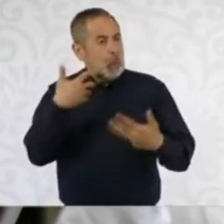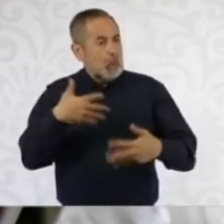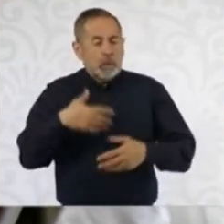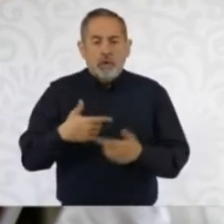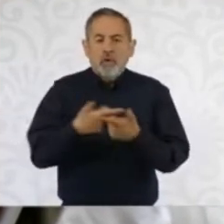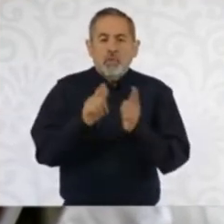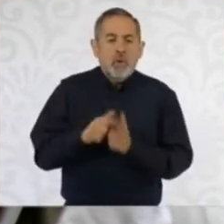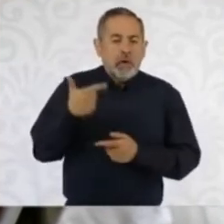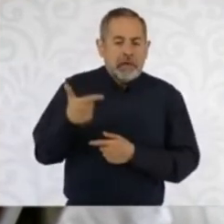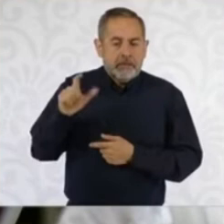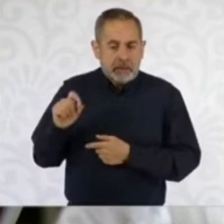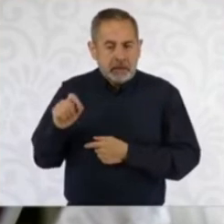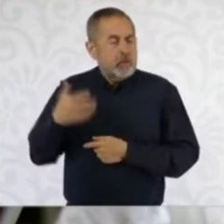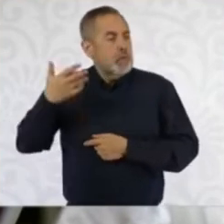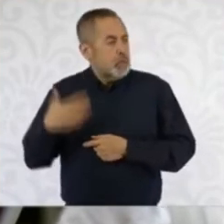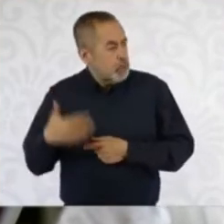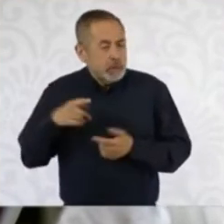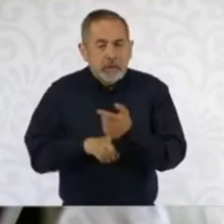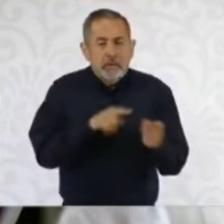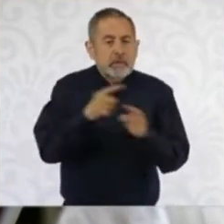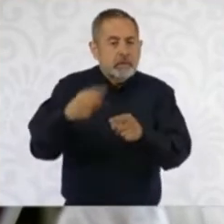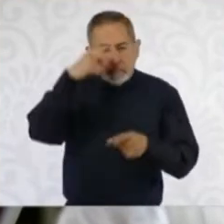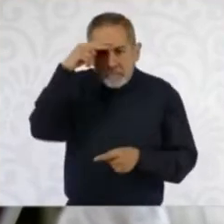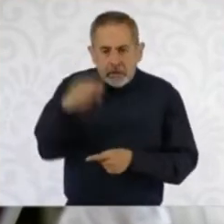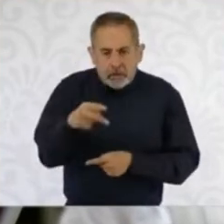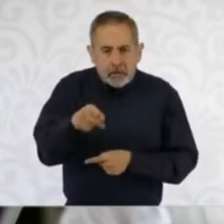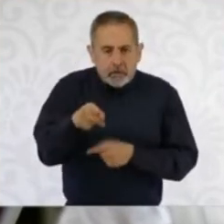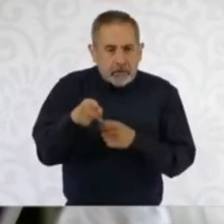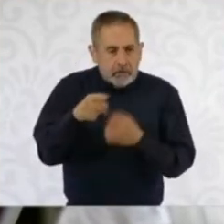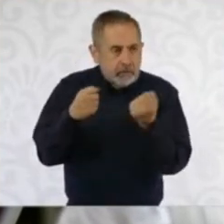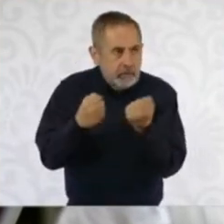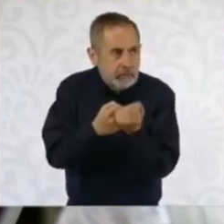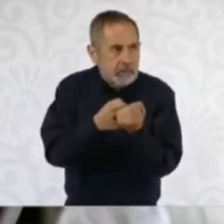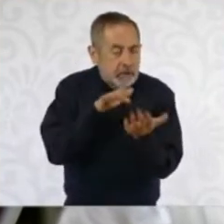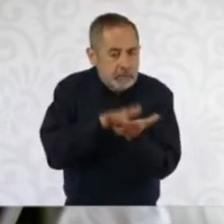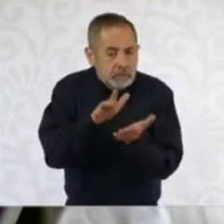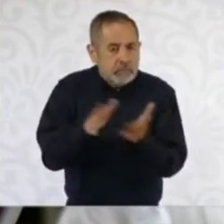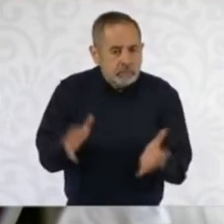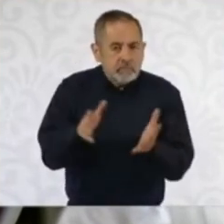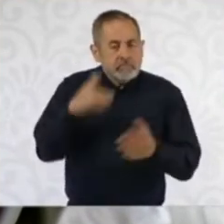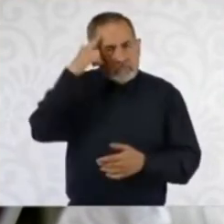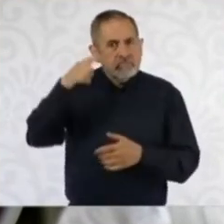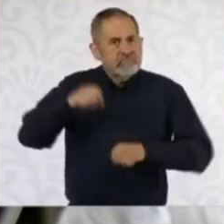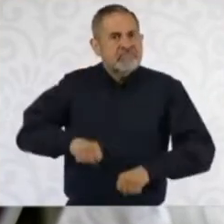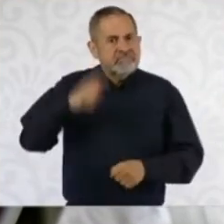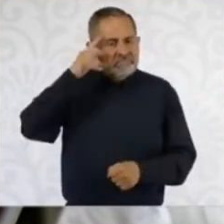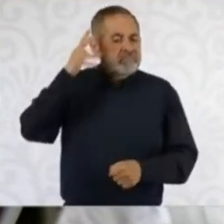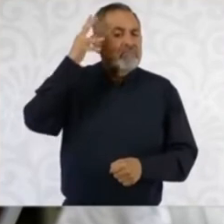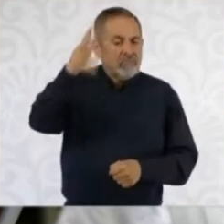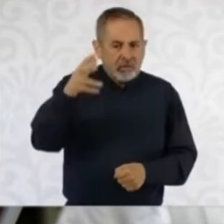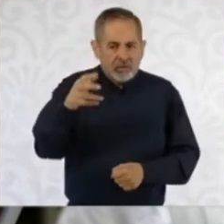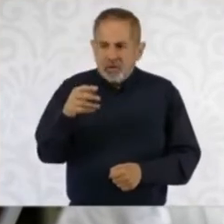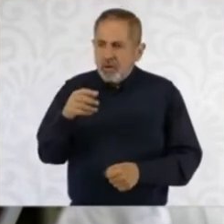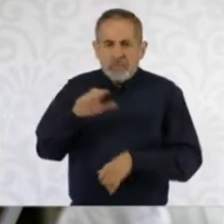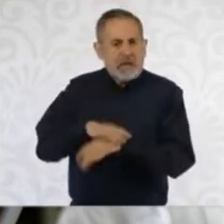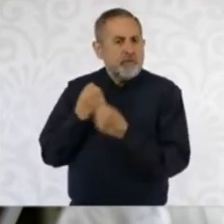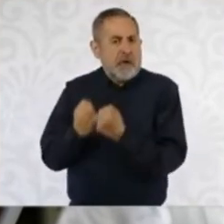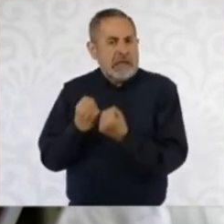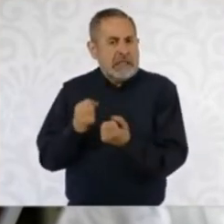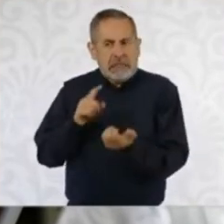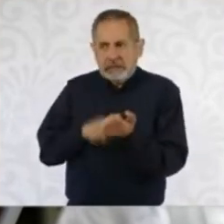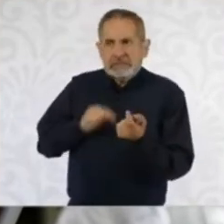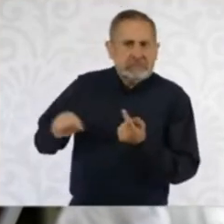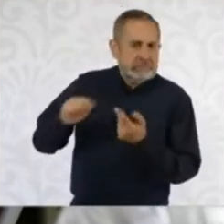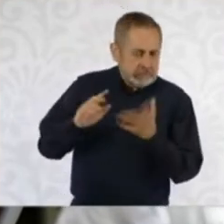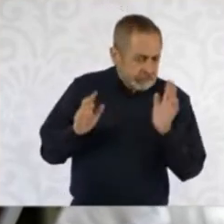y también hemos visto que México pues está pues apuntalando para pues ser una potencia en diferentes áreas.